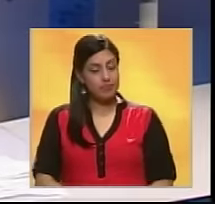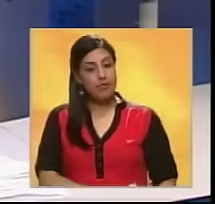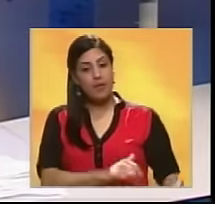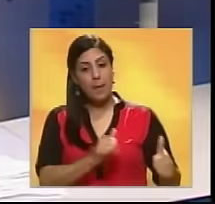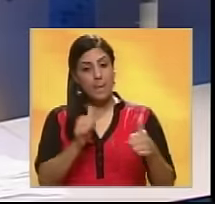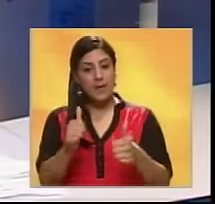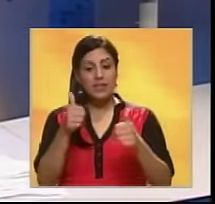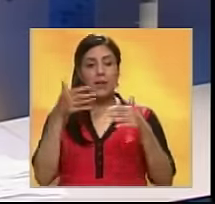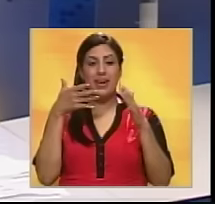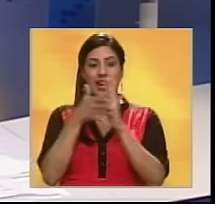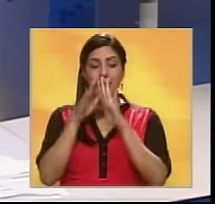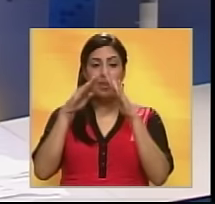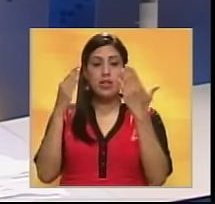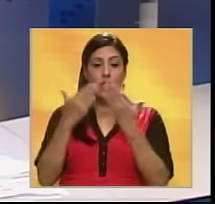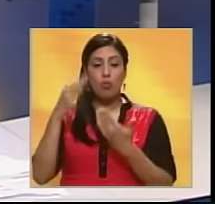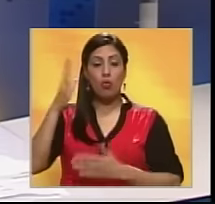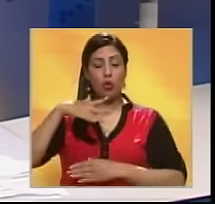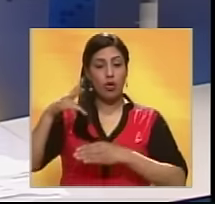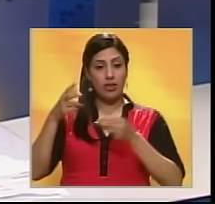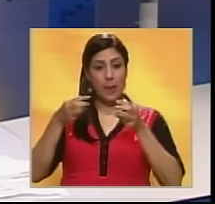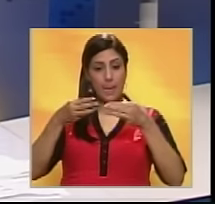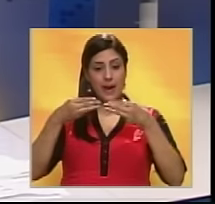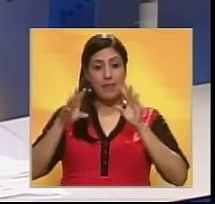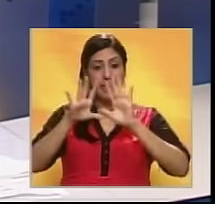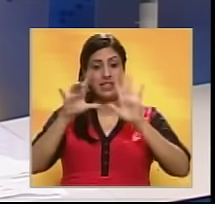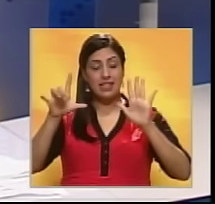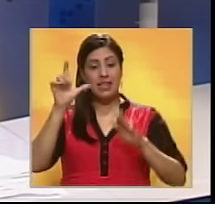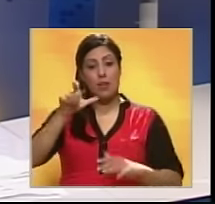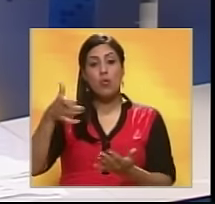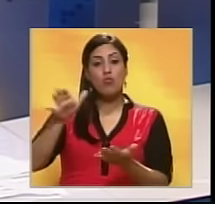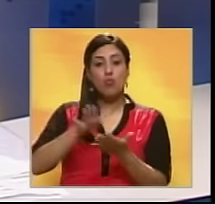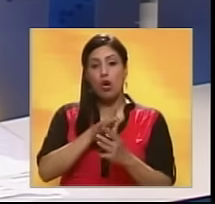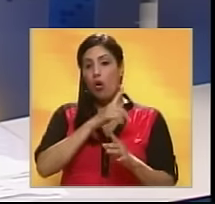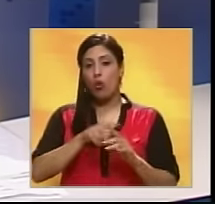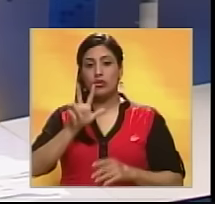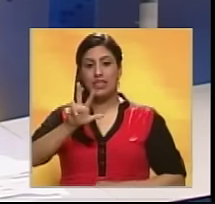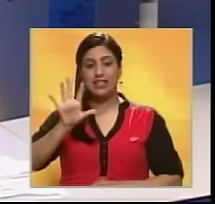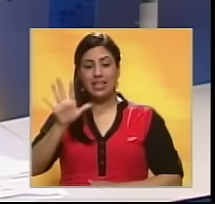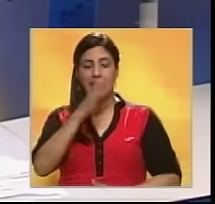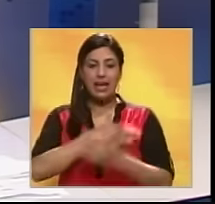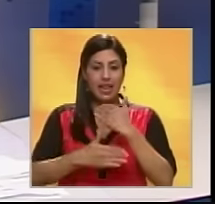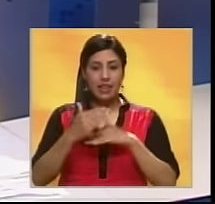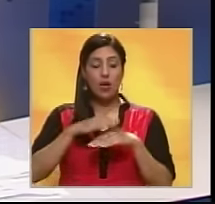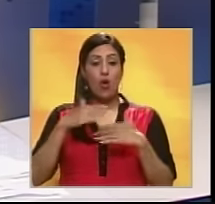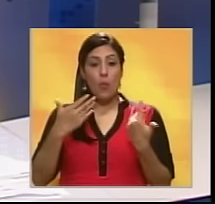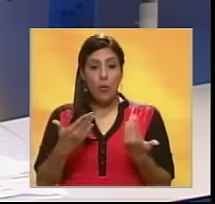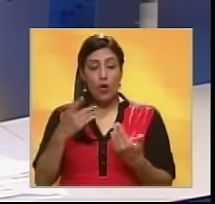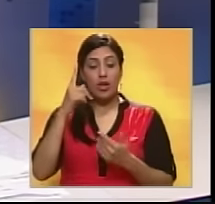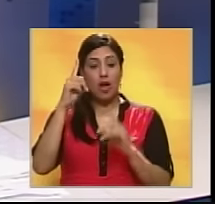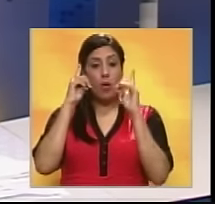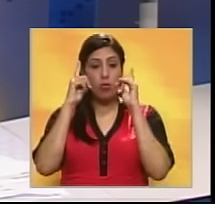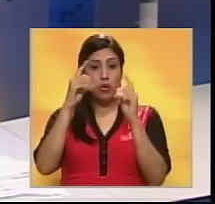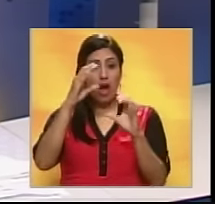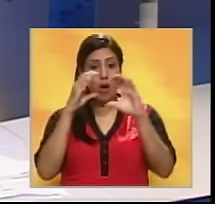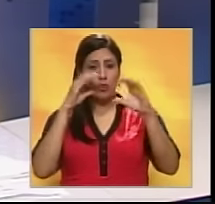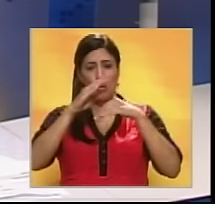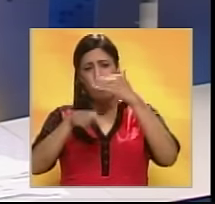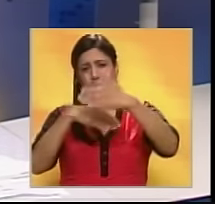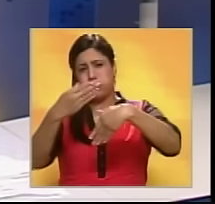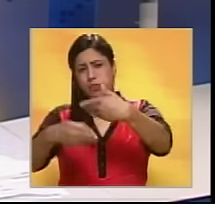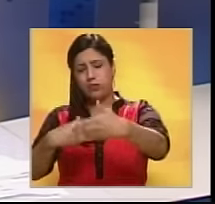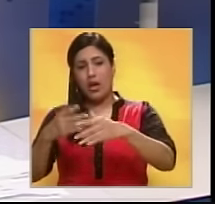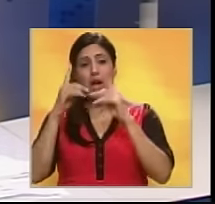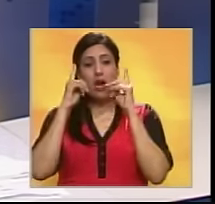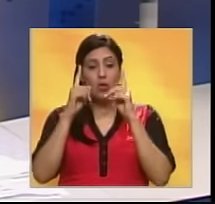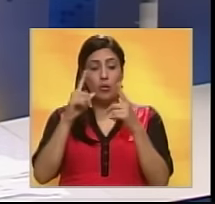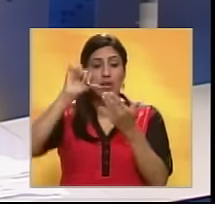Iniciamos lo que pasa en el mundo en Panamá. Allí 17 personas se murieron y otras 35 están heridas luego de que un autobús cayera por un barranco en